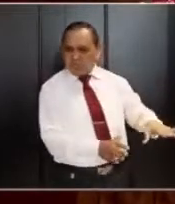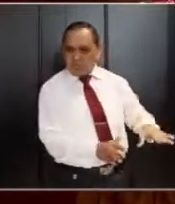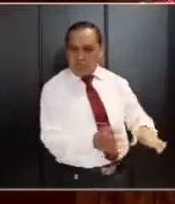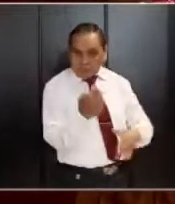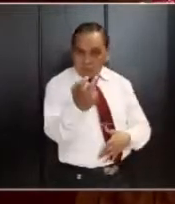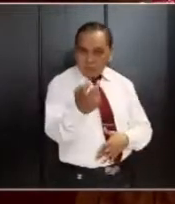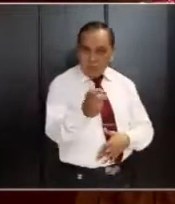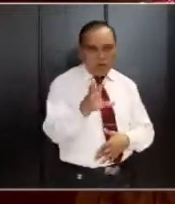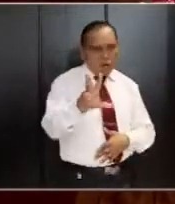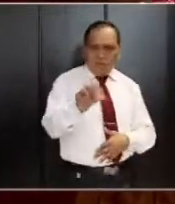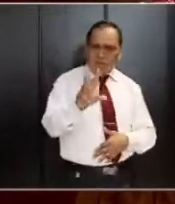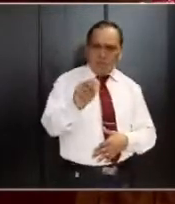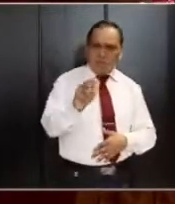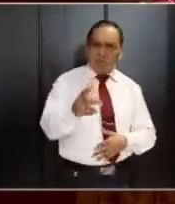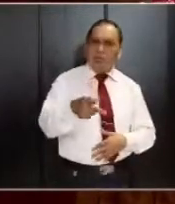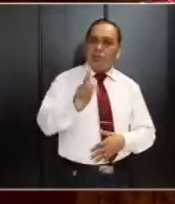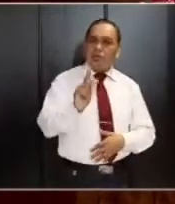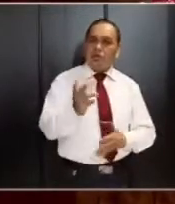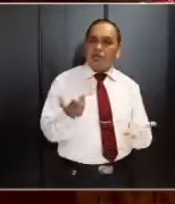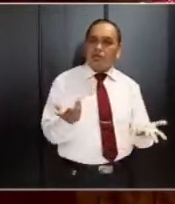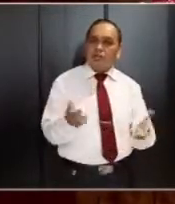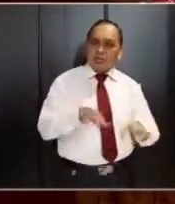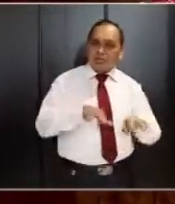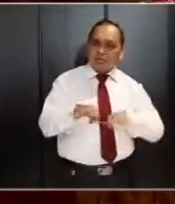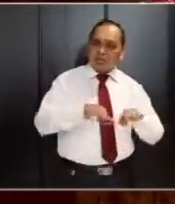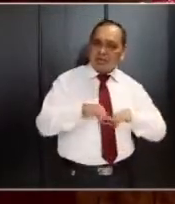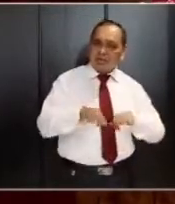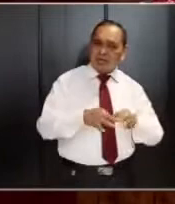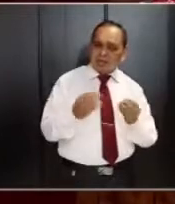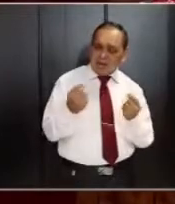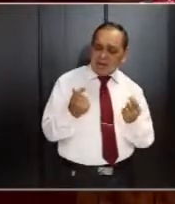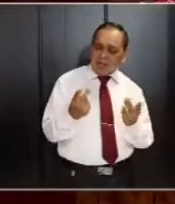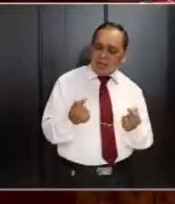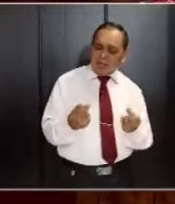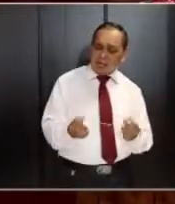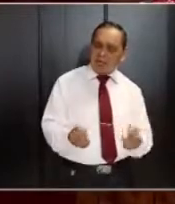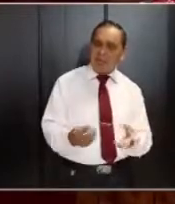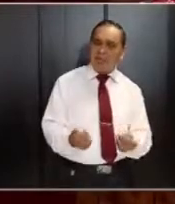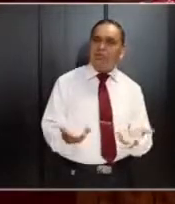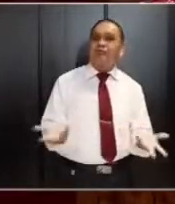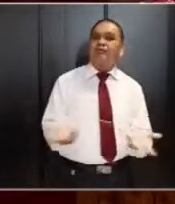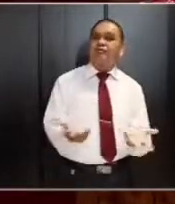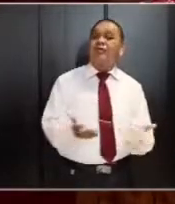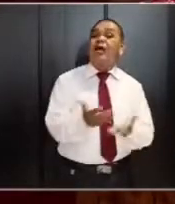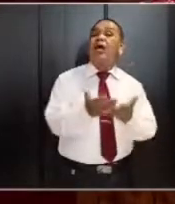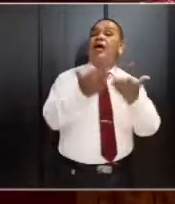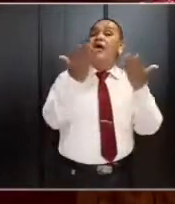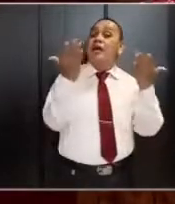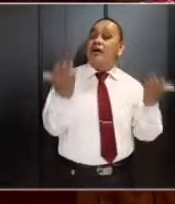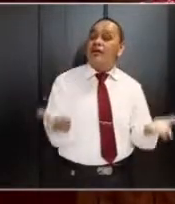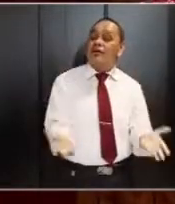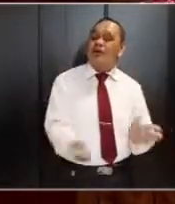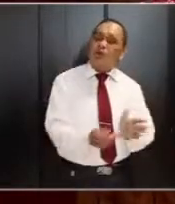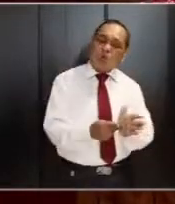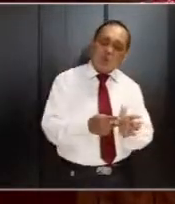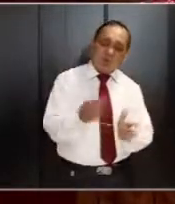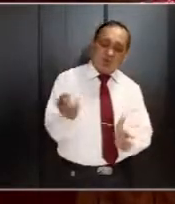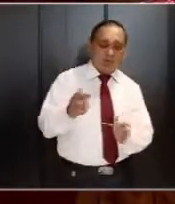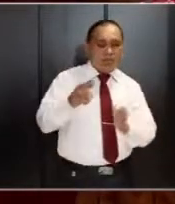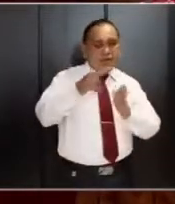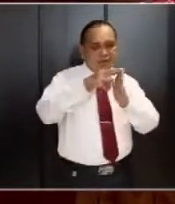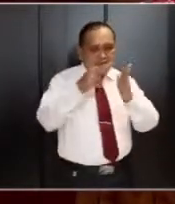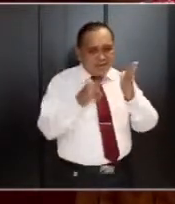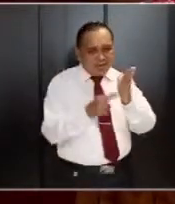regularizar este trabajo, y ahorita podrían estar inmediatamente trabajando, no que ahora hay que rehacer las nuevas